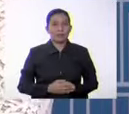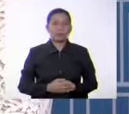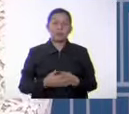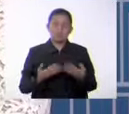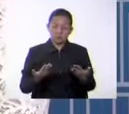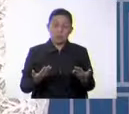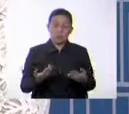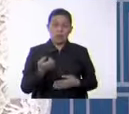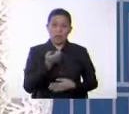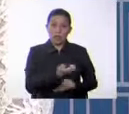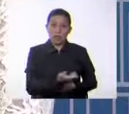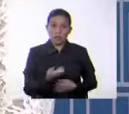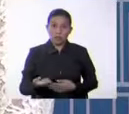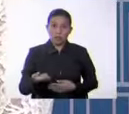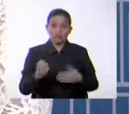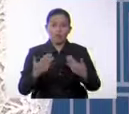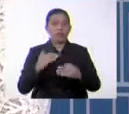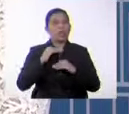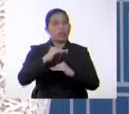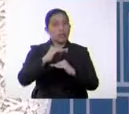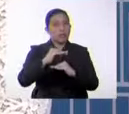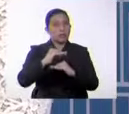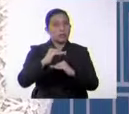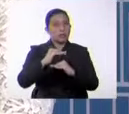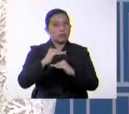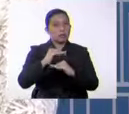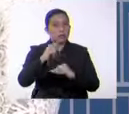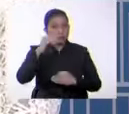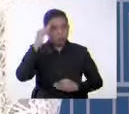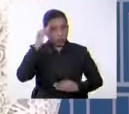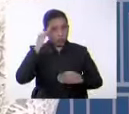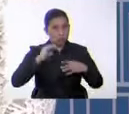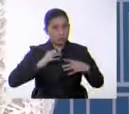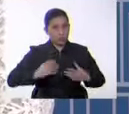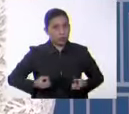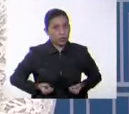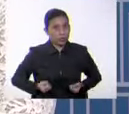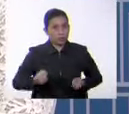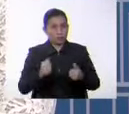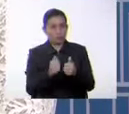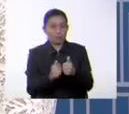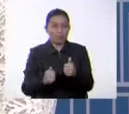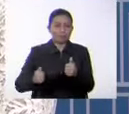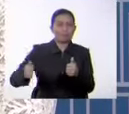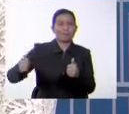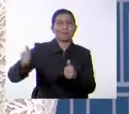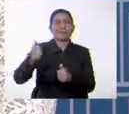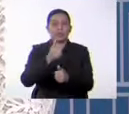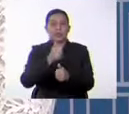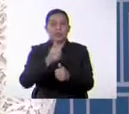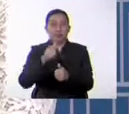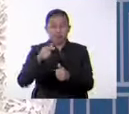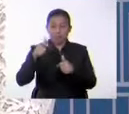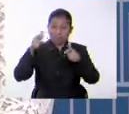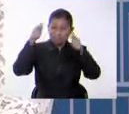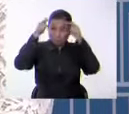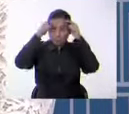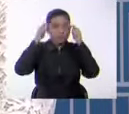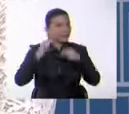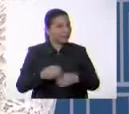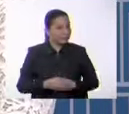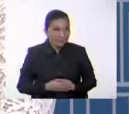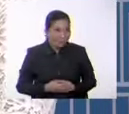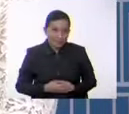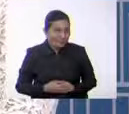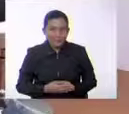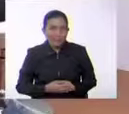gran elemento que son límites al poder por parte de quien lo detenta, es decir, es una forma de exigir